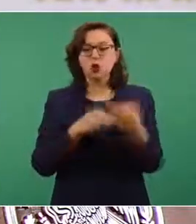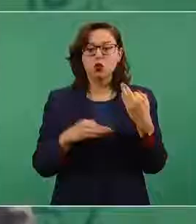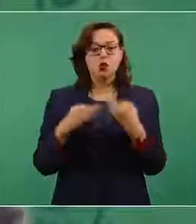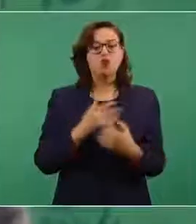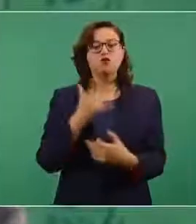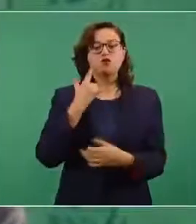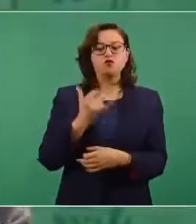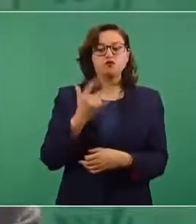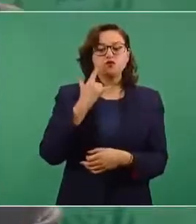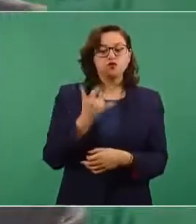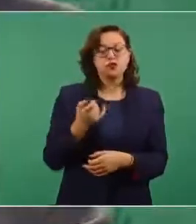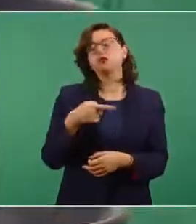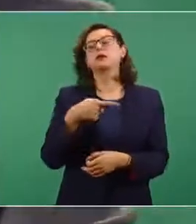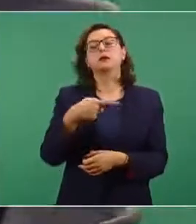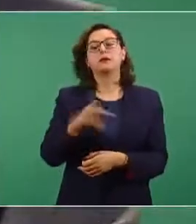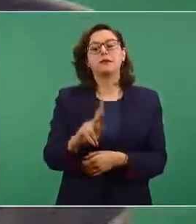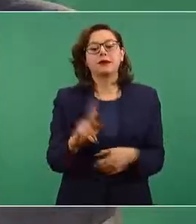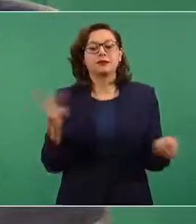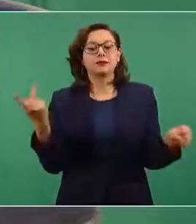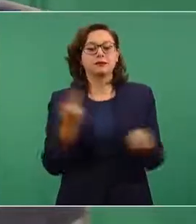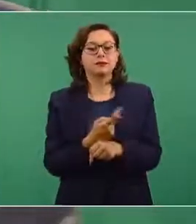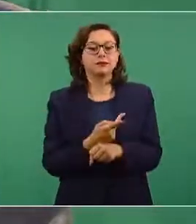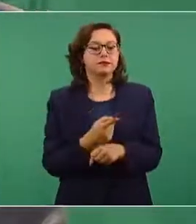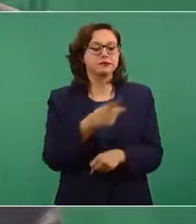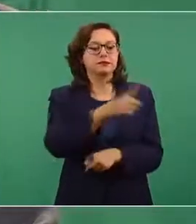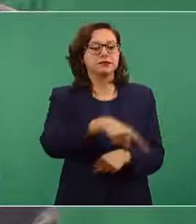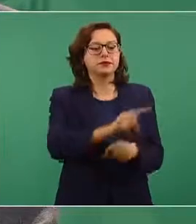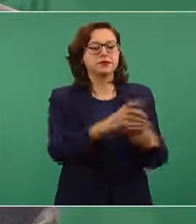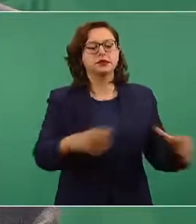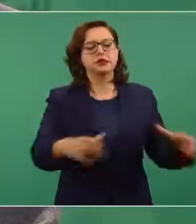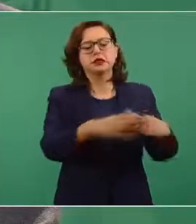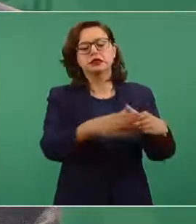que son muy inmorales